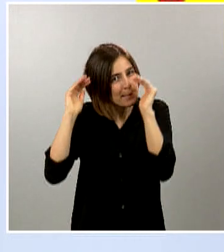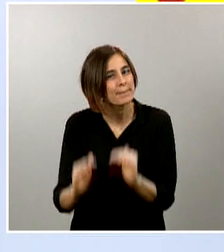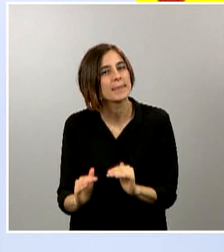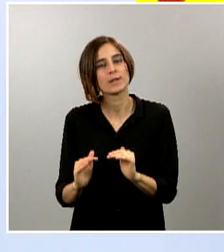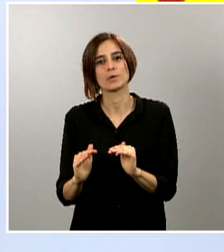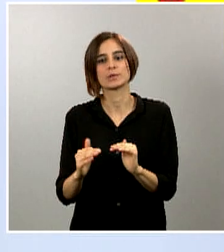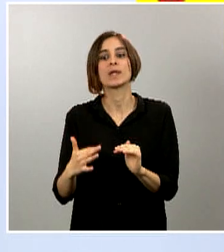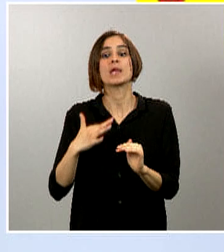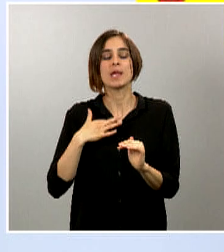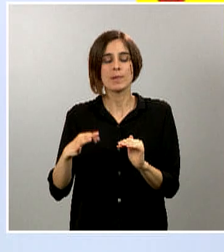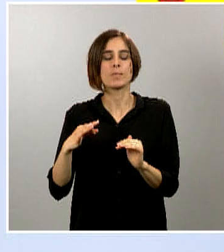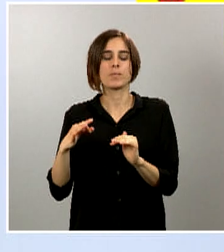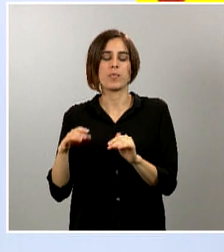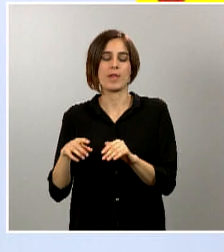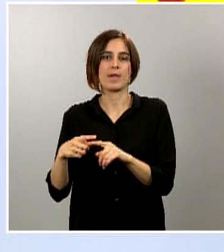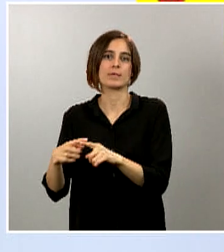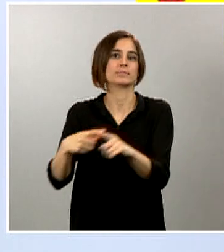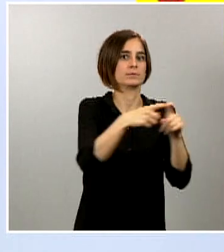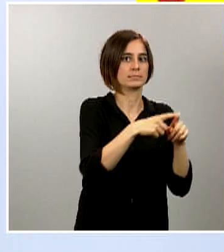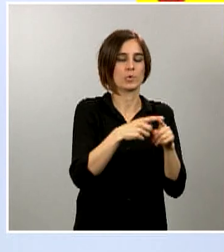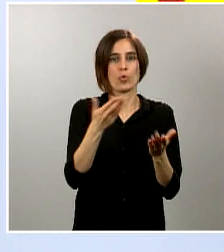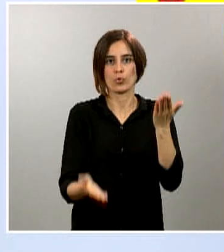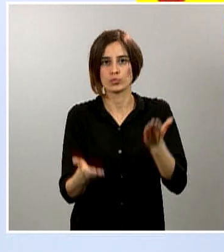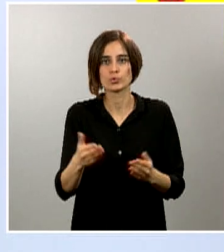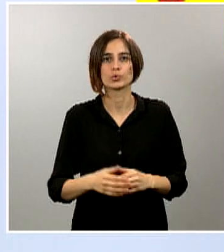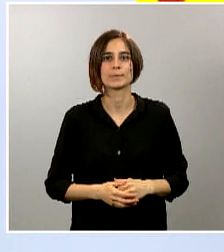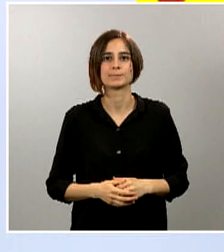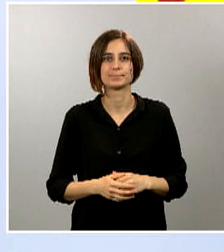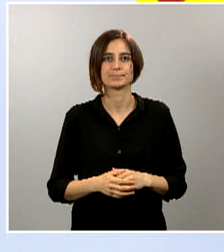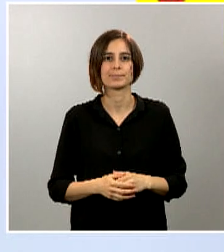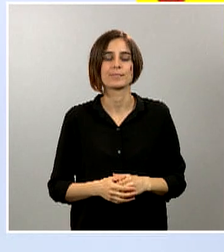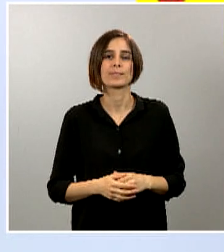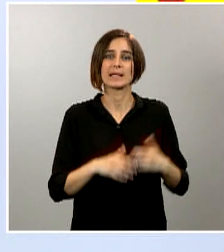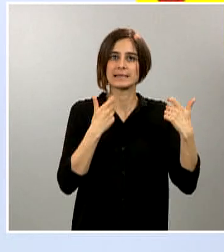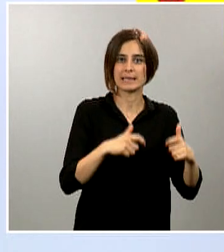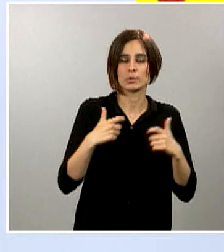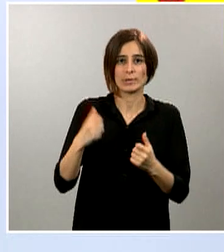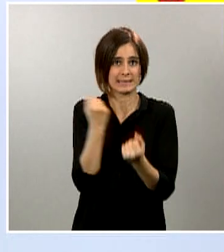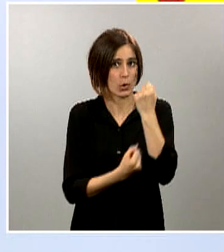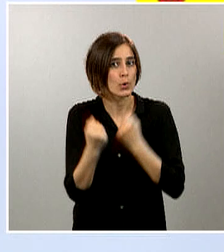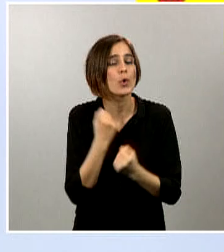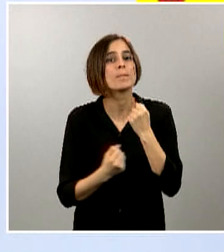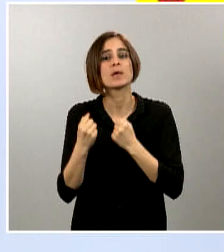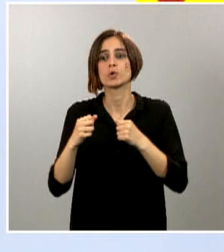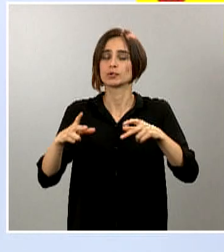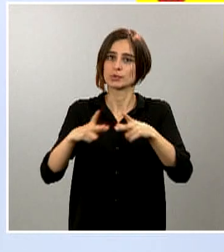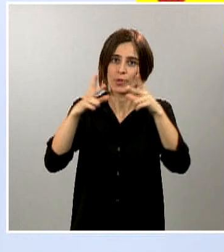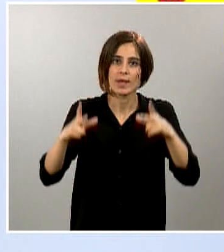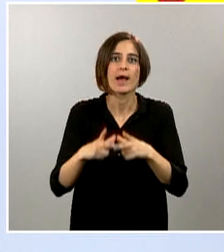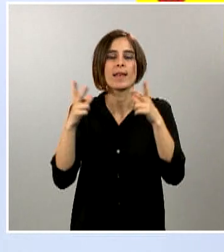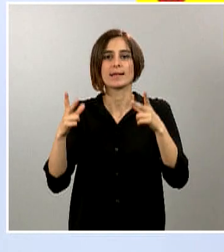ellos entre actividades, sectores económicos, sectores sociales y